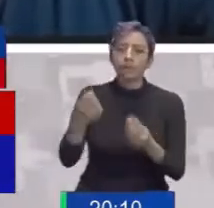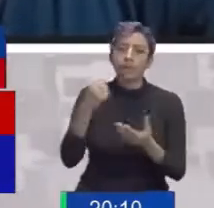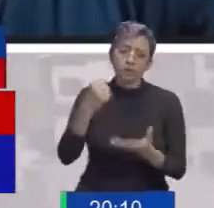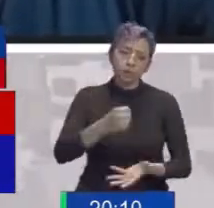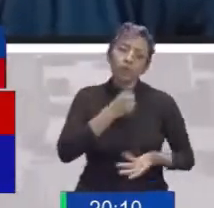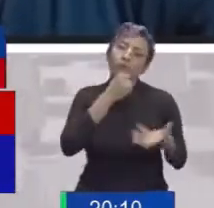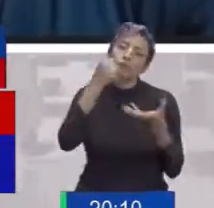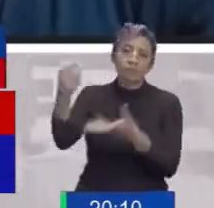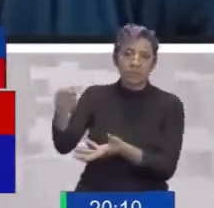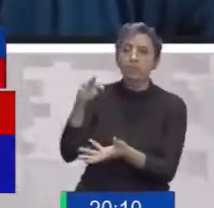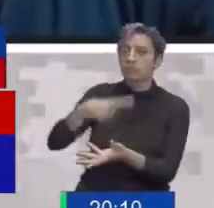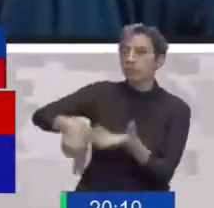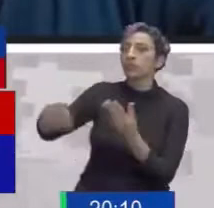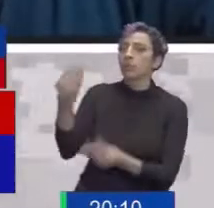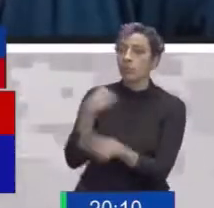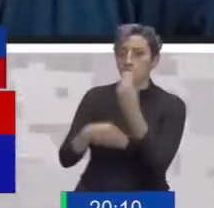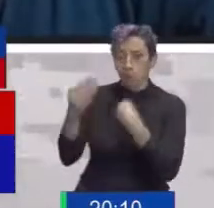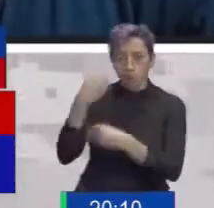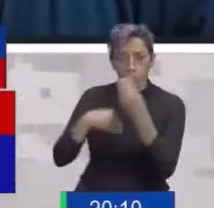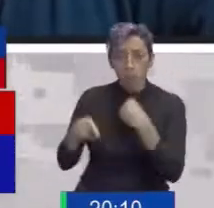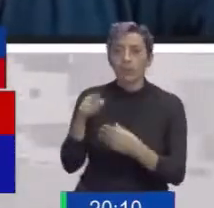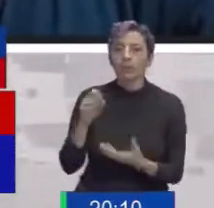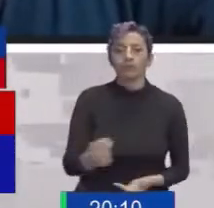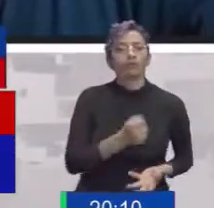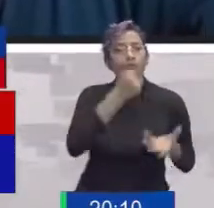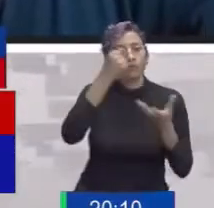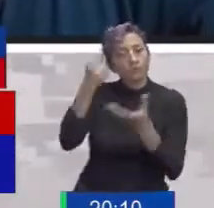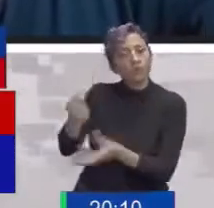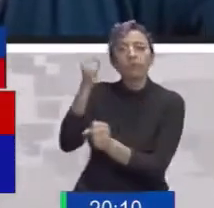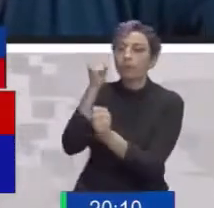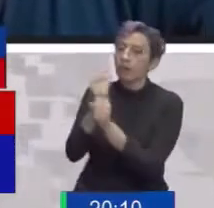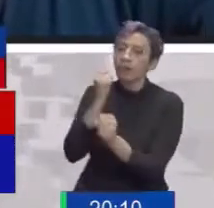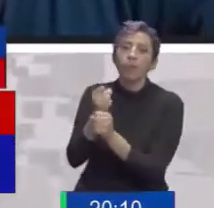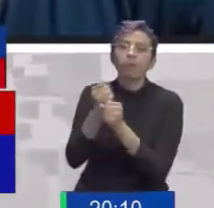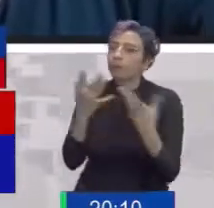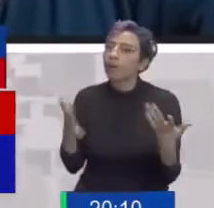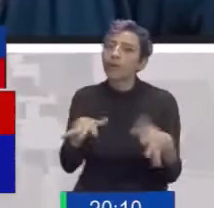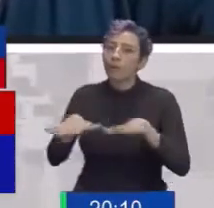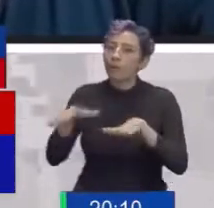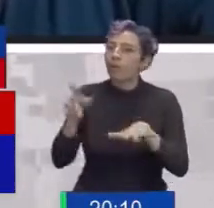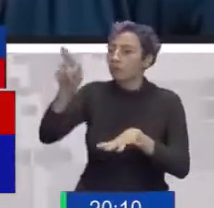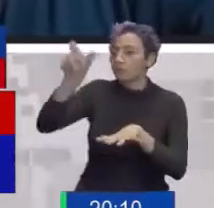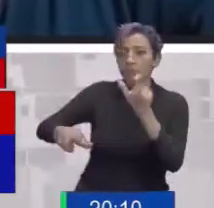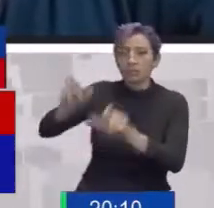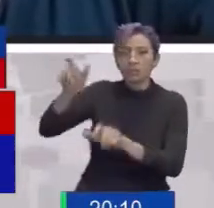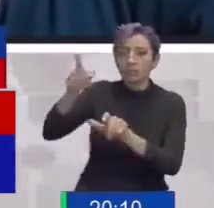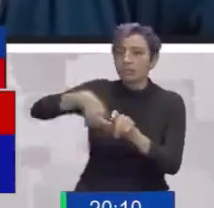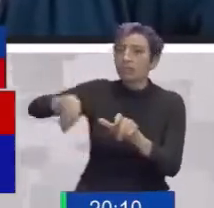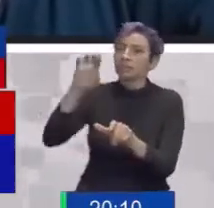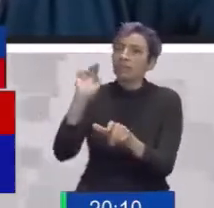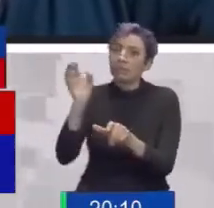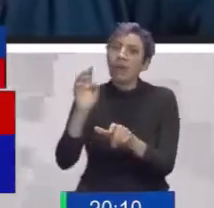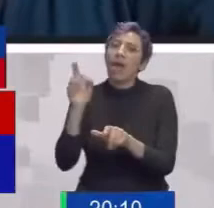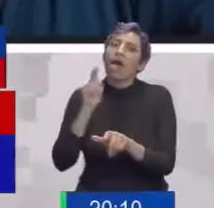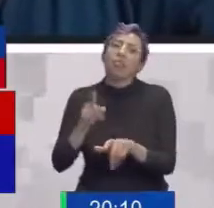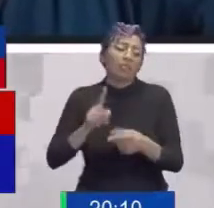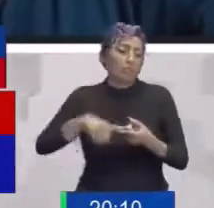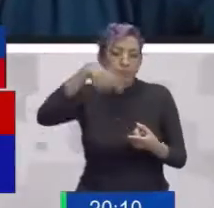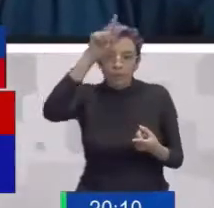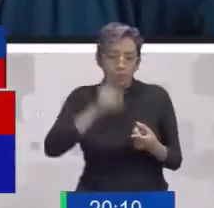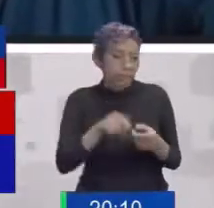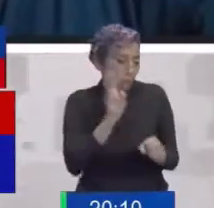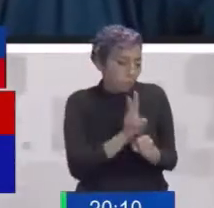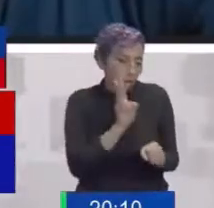viáticos, subsidios laborales para que no pierdan sus trabajos, los papás que quedan 100% dedicados al cuidado